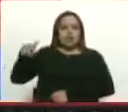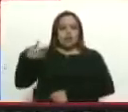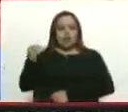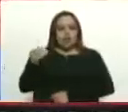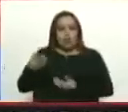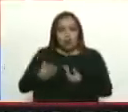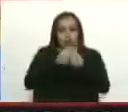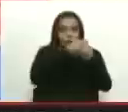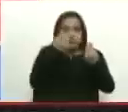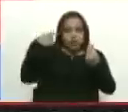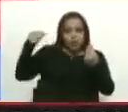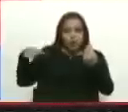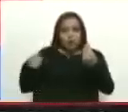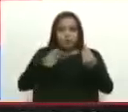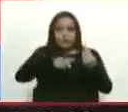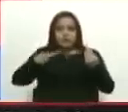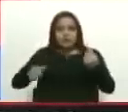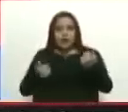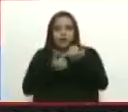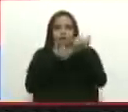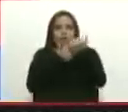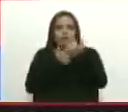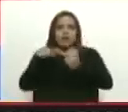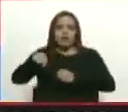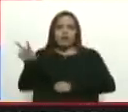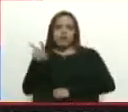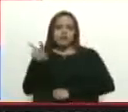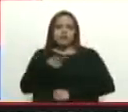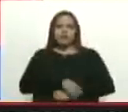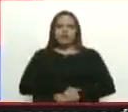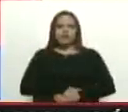sus aliados de aquí de Venezuela, los aliados,